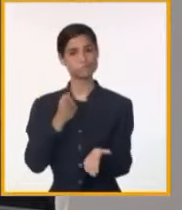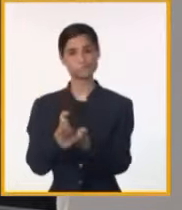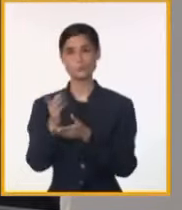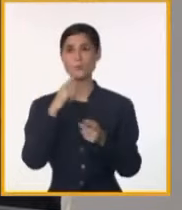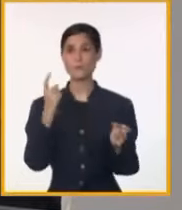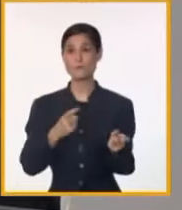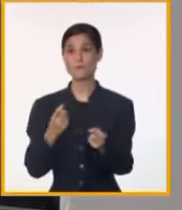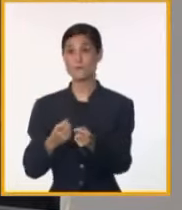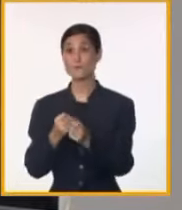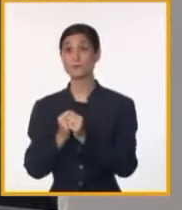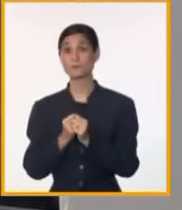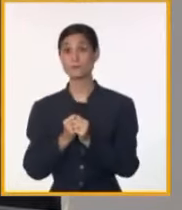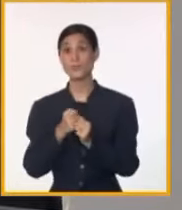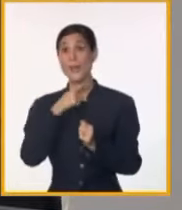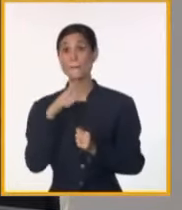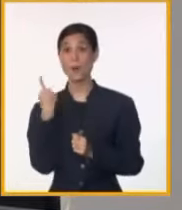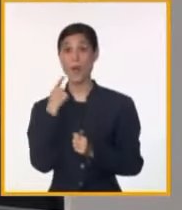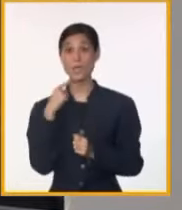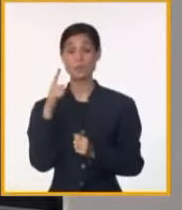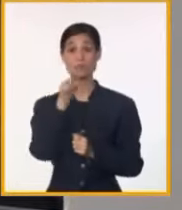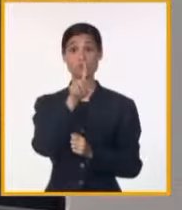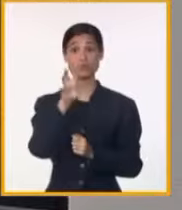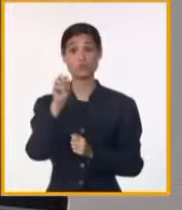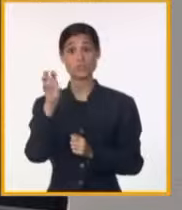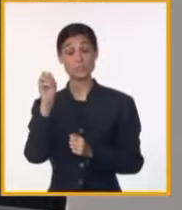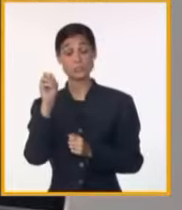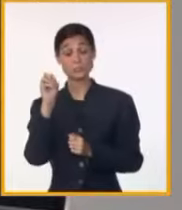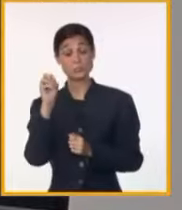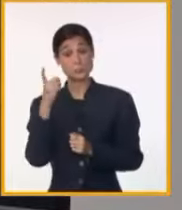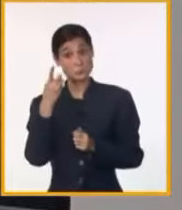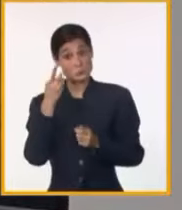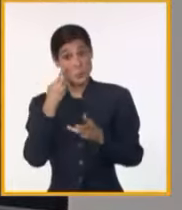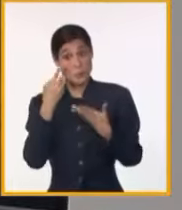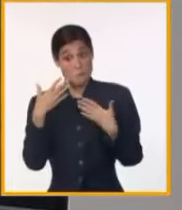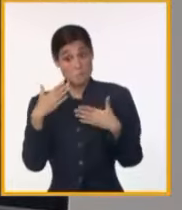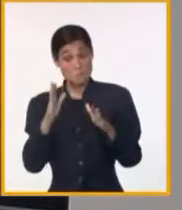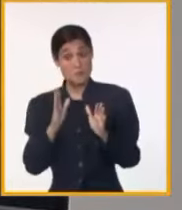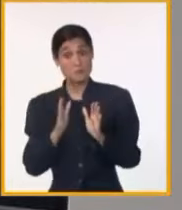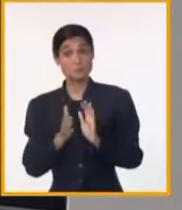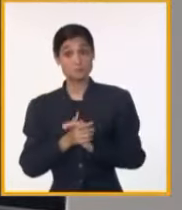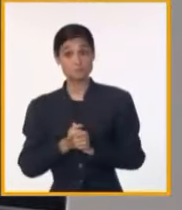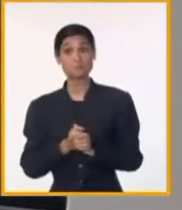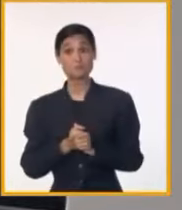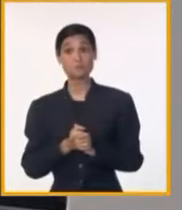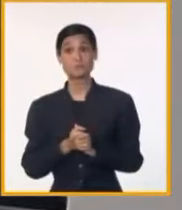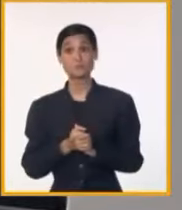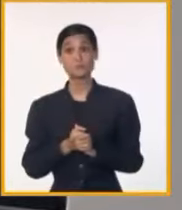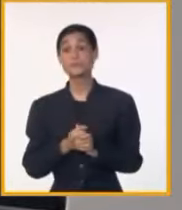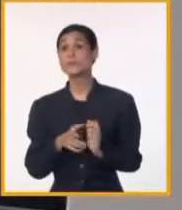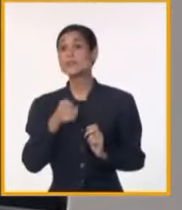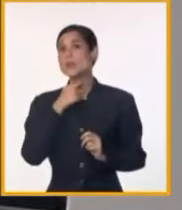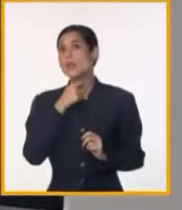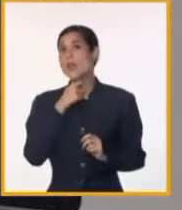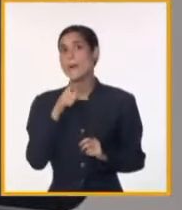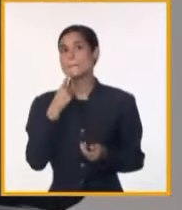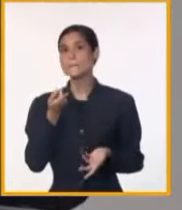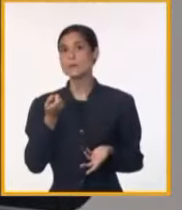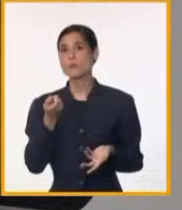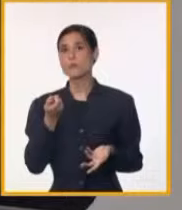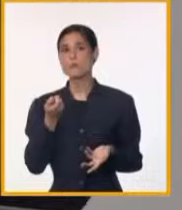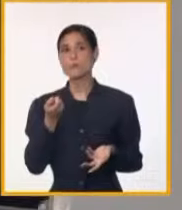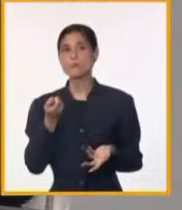no parece que deba durar 100 años yo no lo veré pero Pero estoy seguro de que hay una